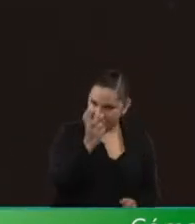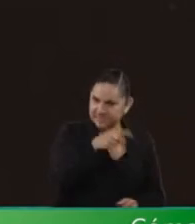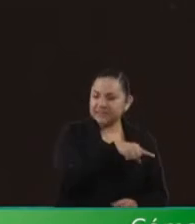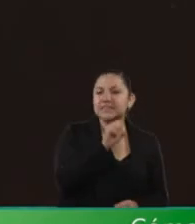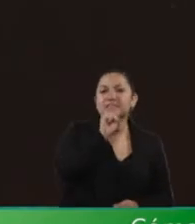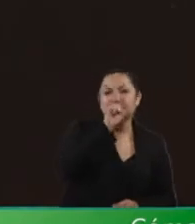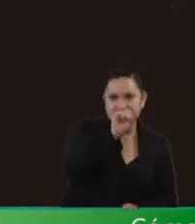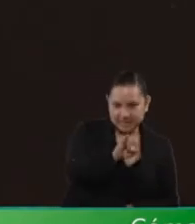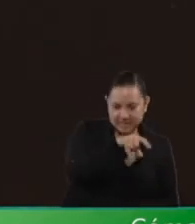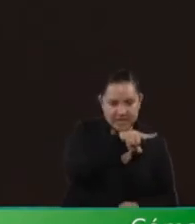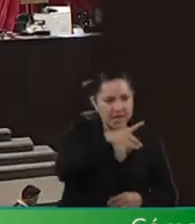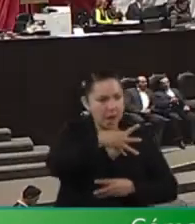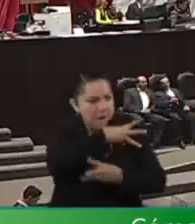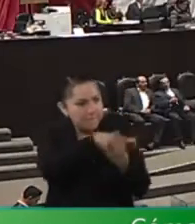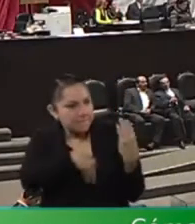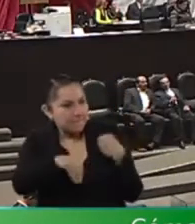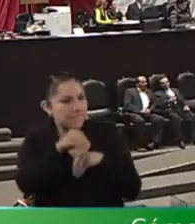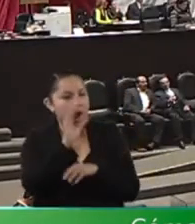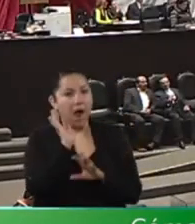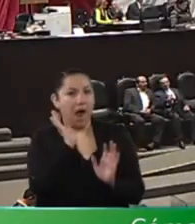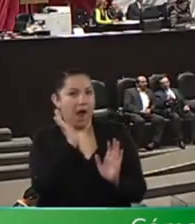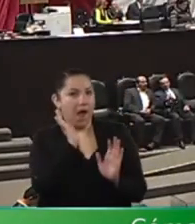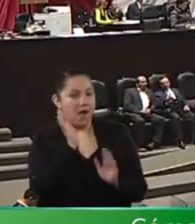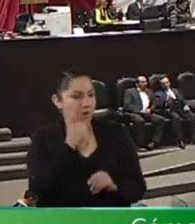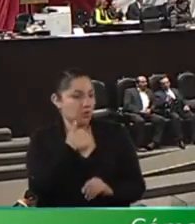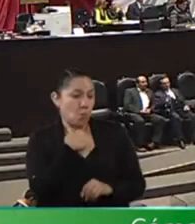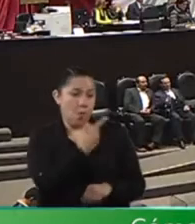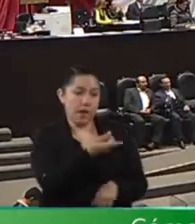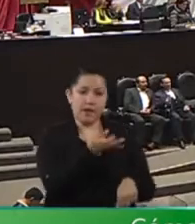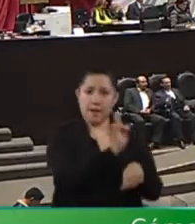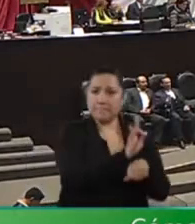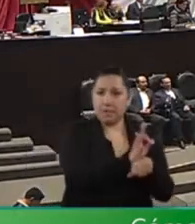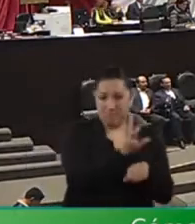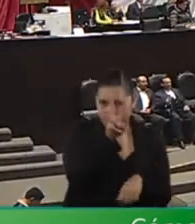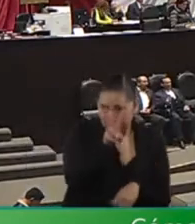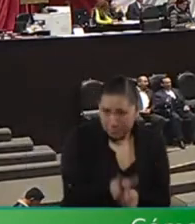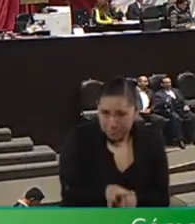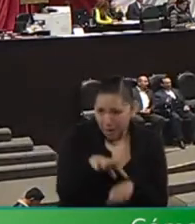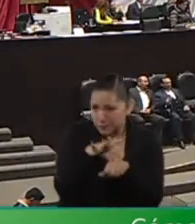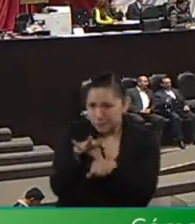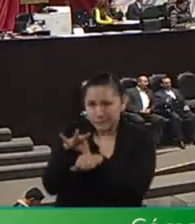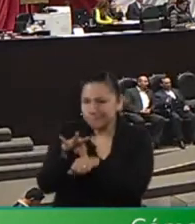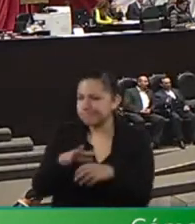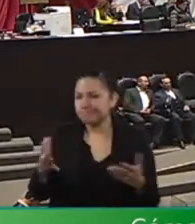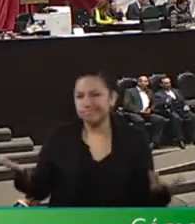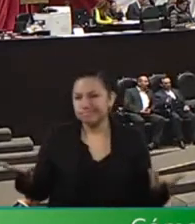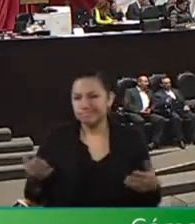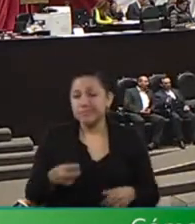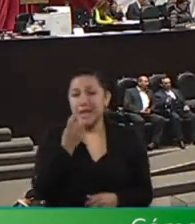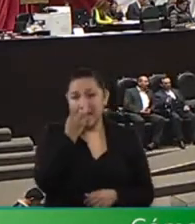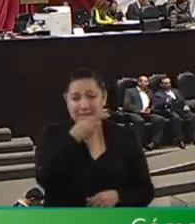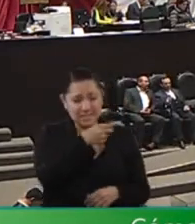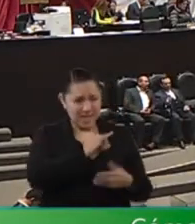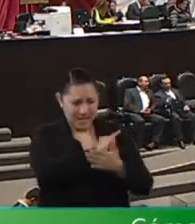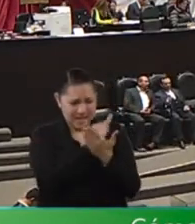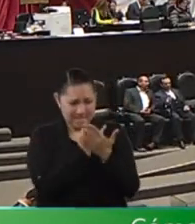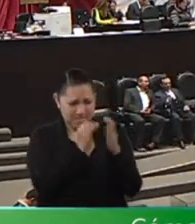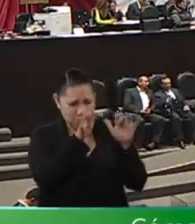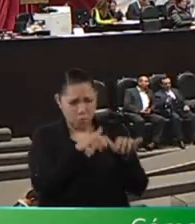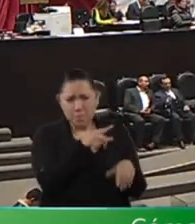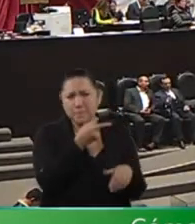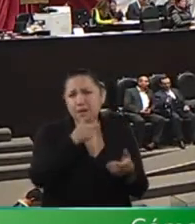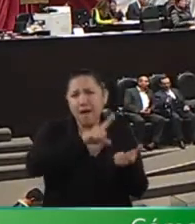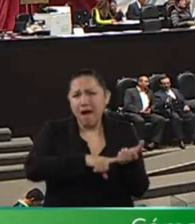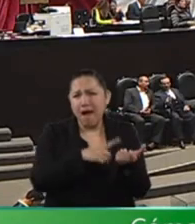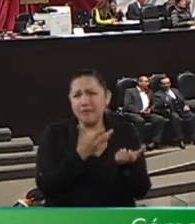nacional. En este informe o pseudoinforme, en esta serie de minutas apiladas, se